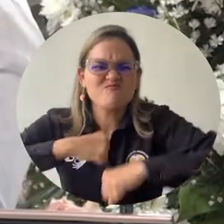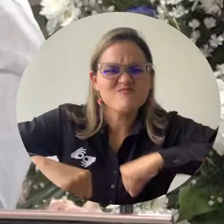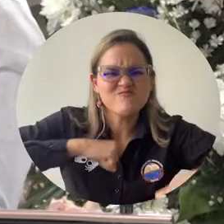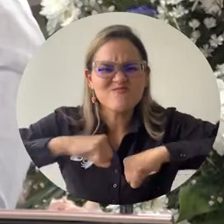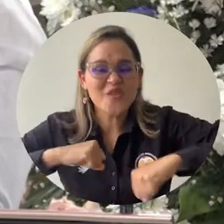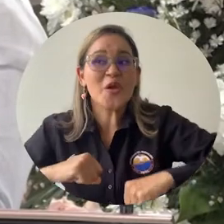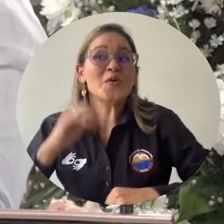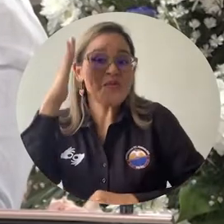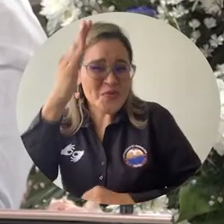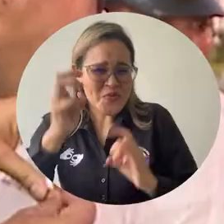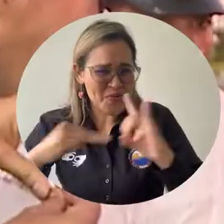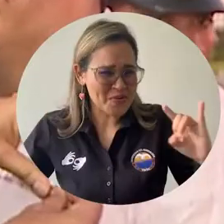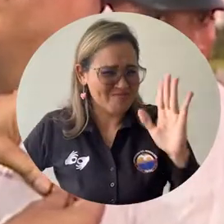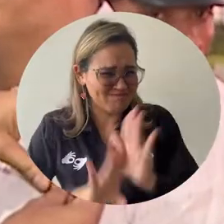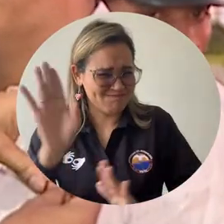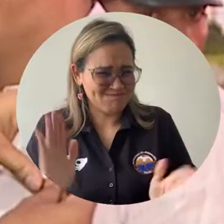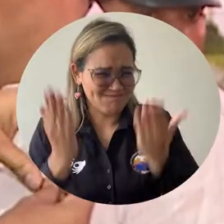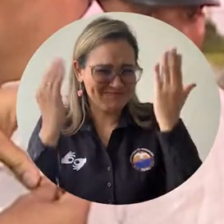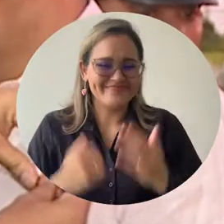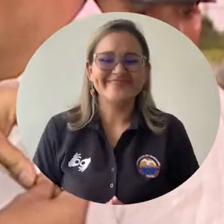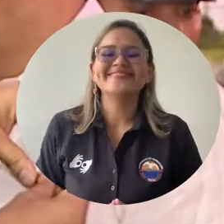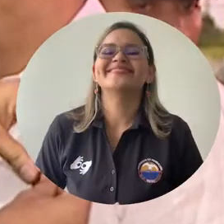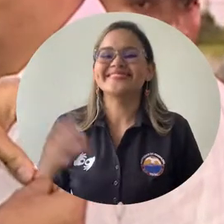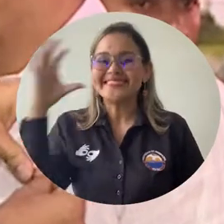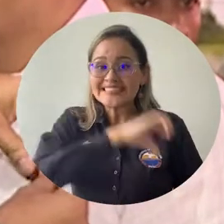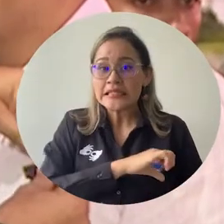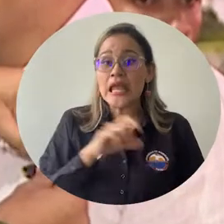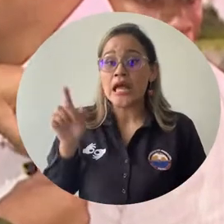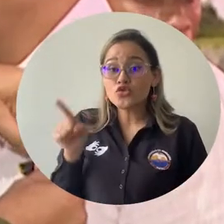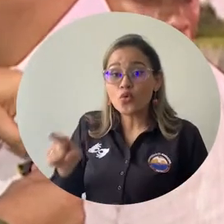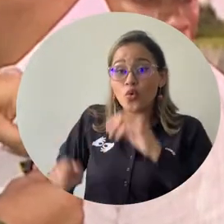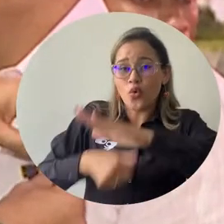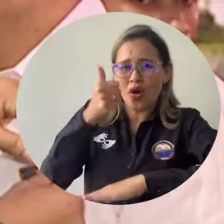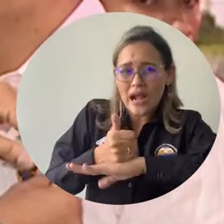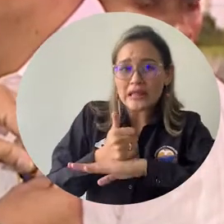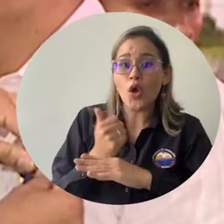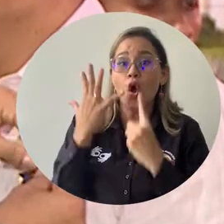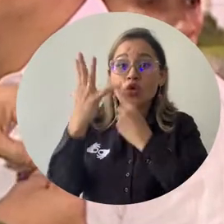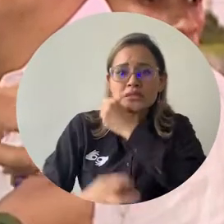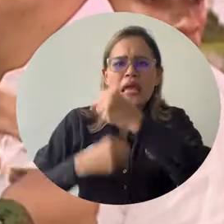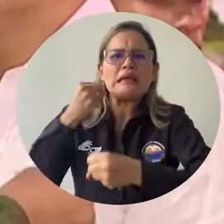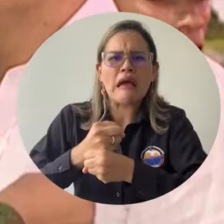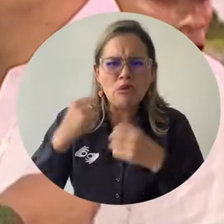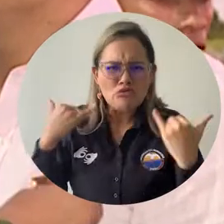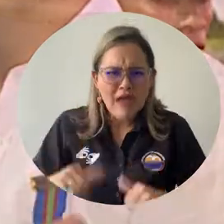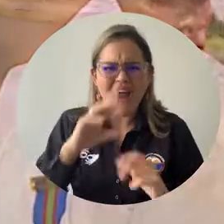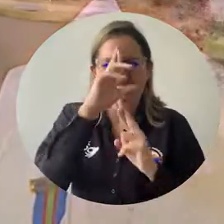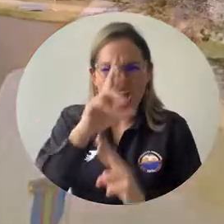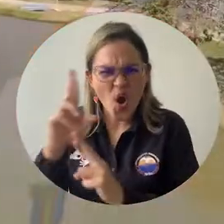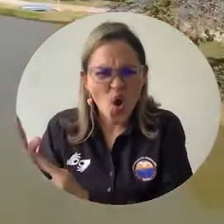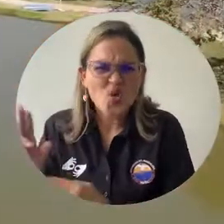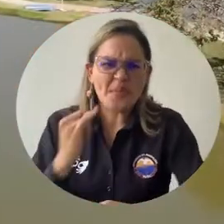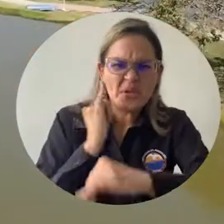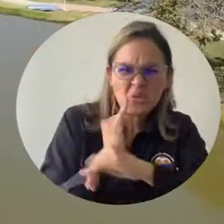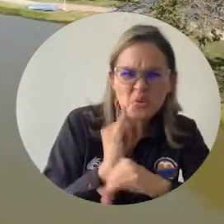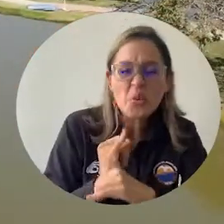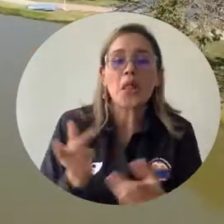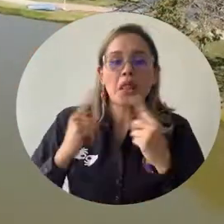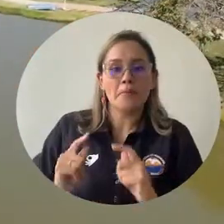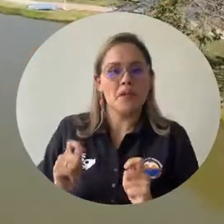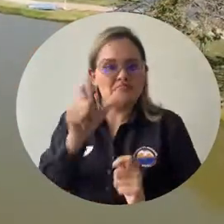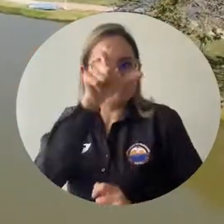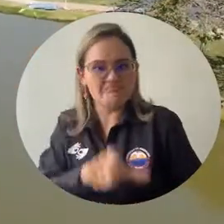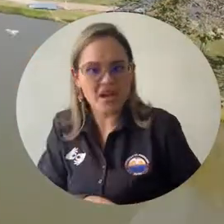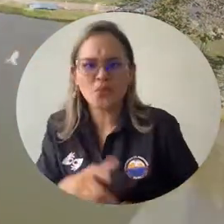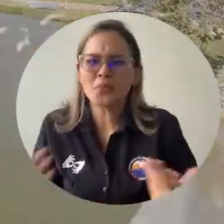será la Universidad del Magdalena futuro. El rector Pablo Vera ha conseguido en los últimos 6 años reconocimientos personales e institucionales, como el primer lugar